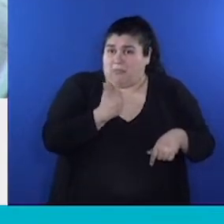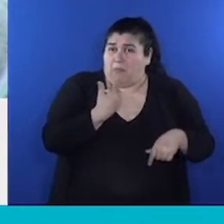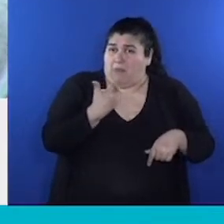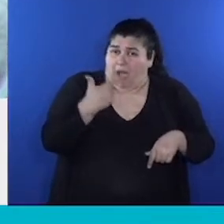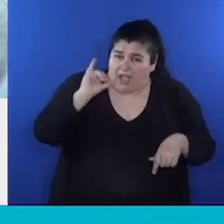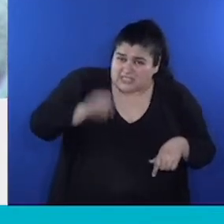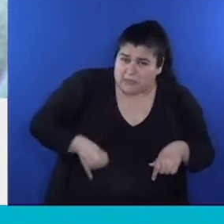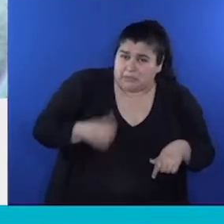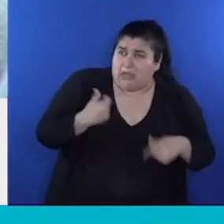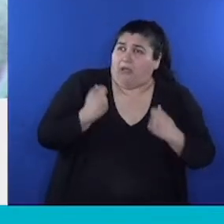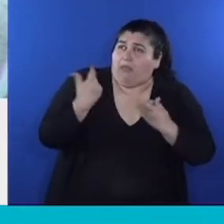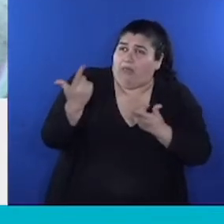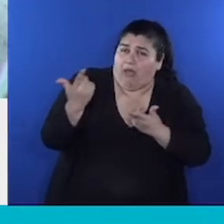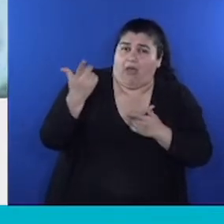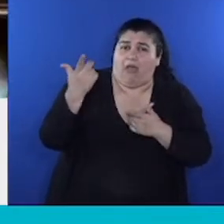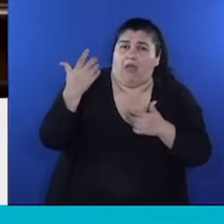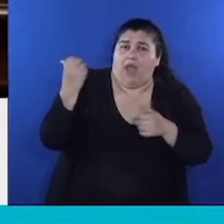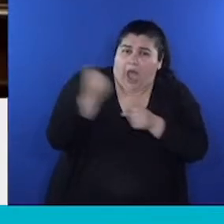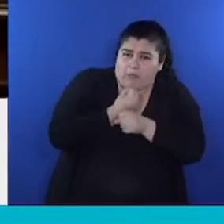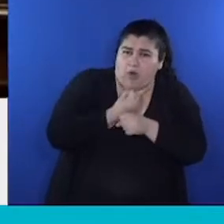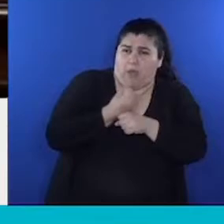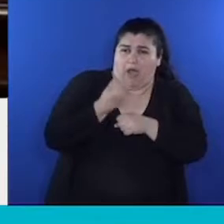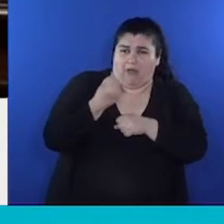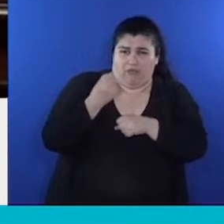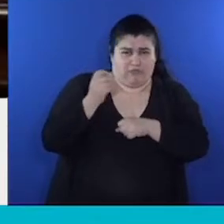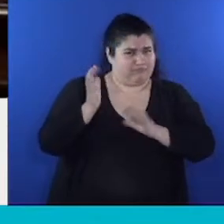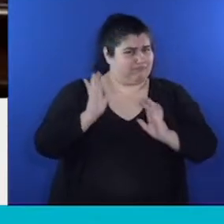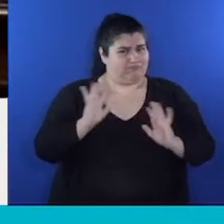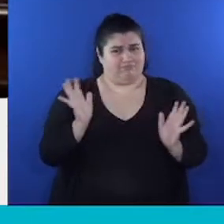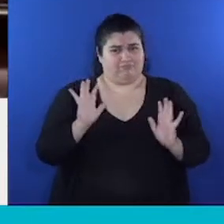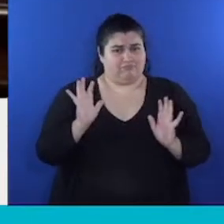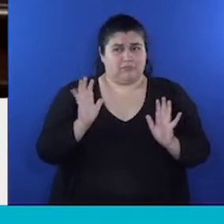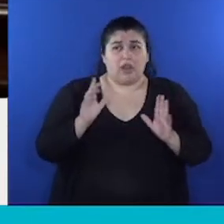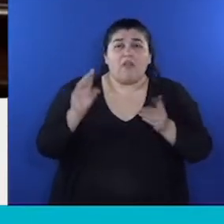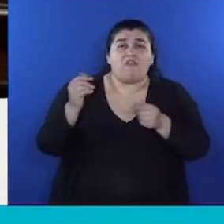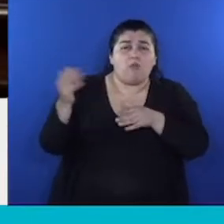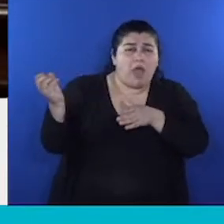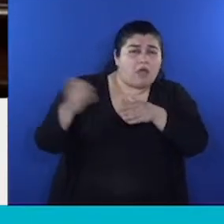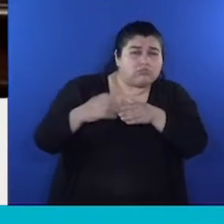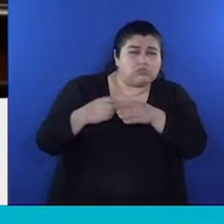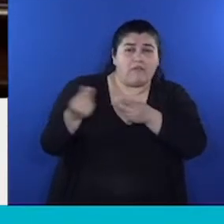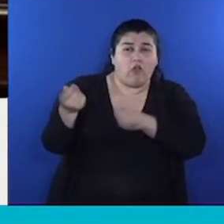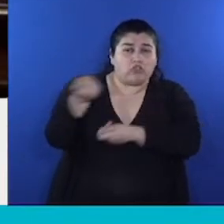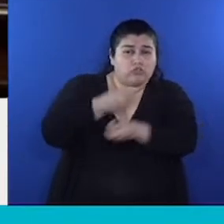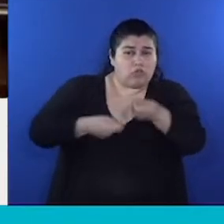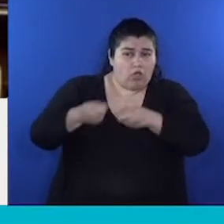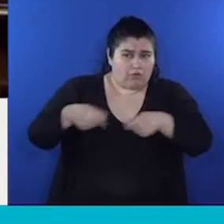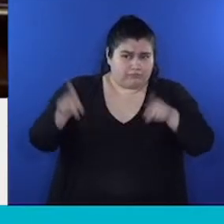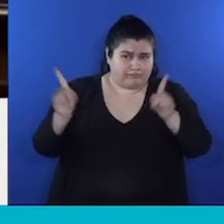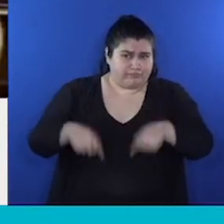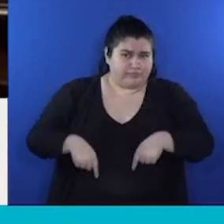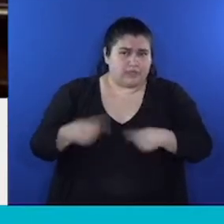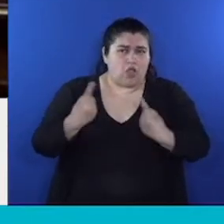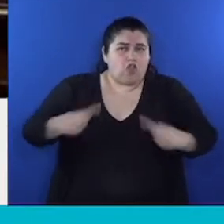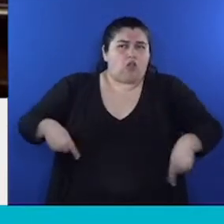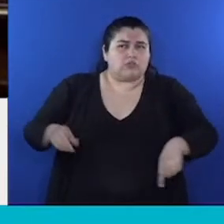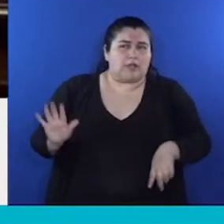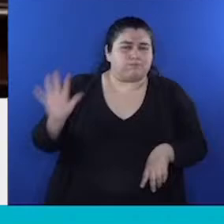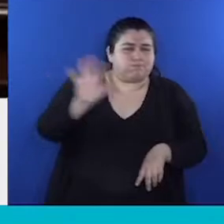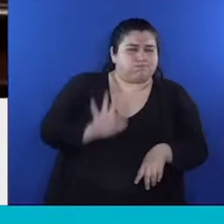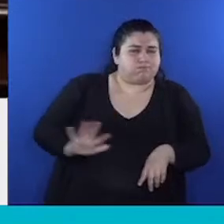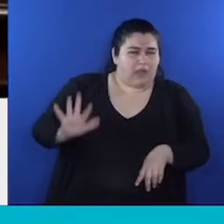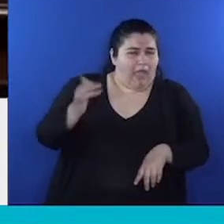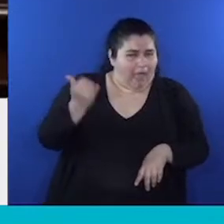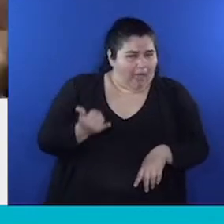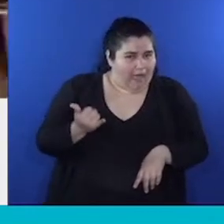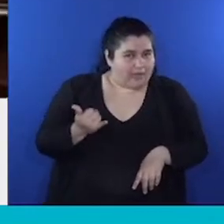fondos indeterminados, porque no confiamos en cómo administra la fondos. No decimos que hace cosas indebidas. Decimos que